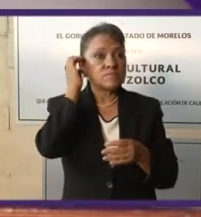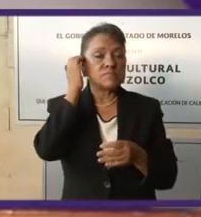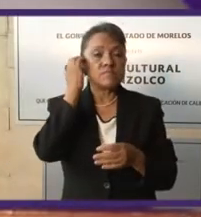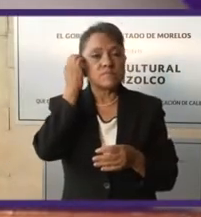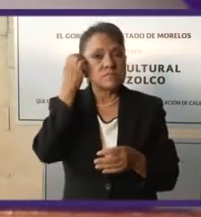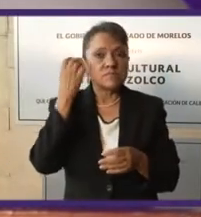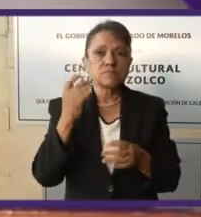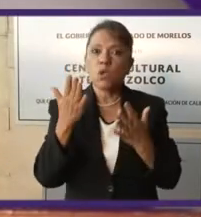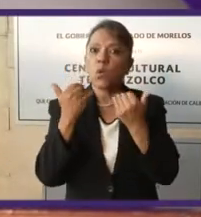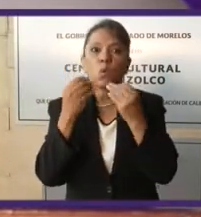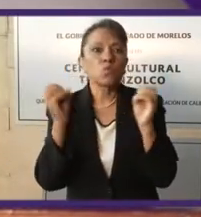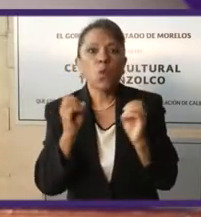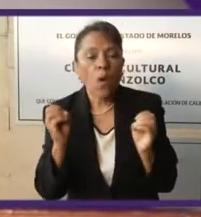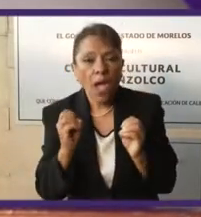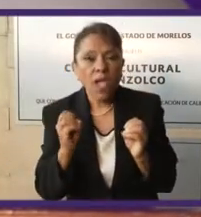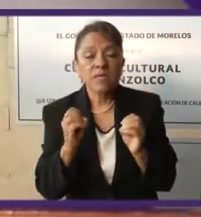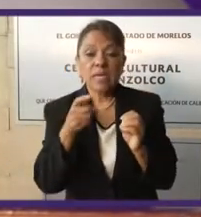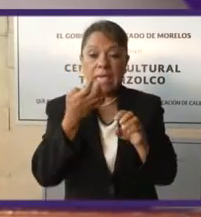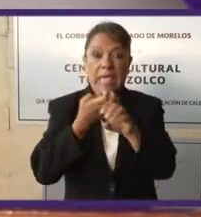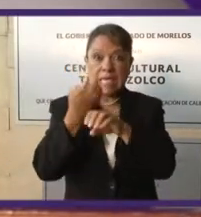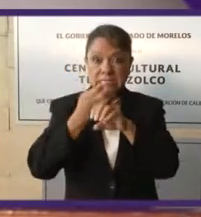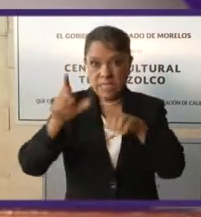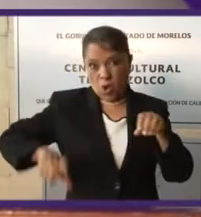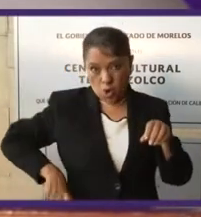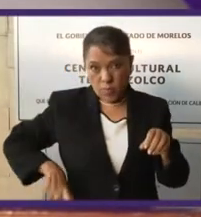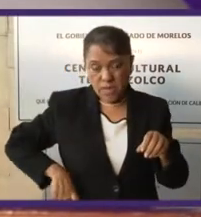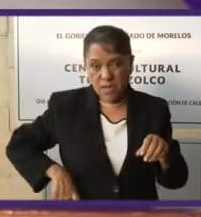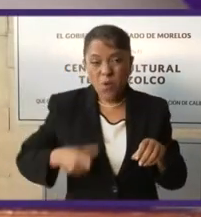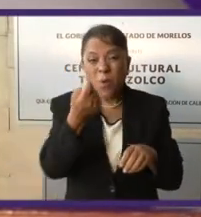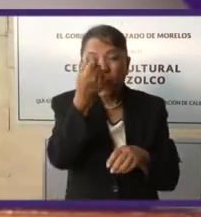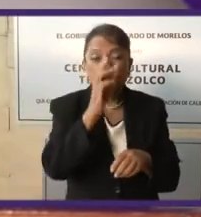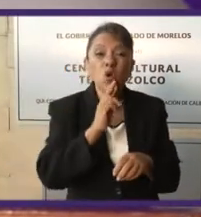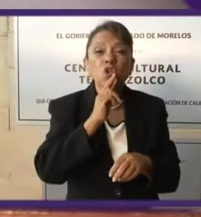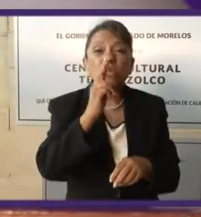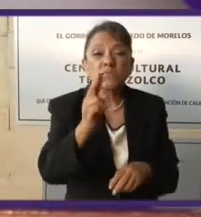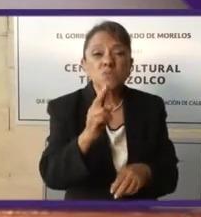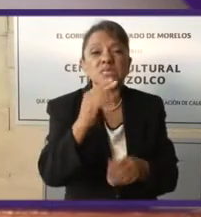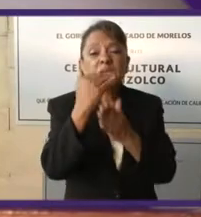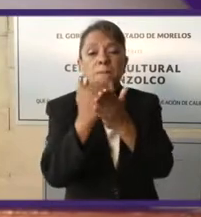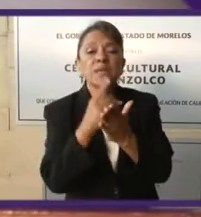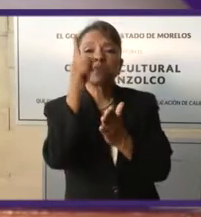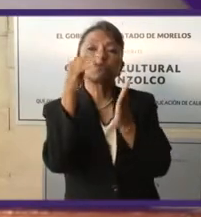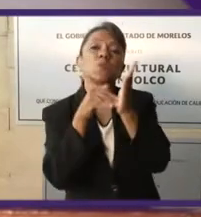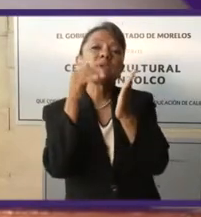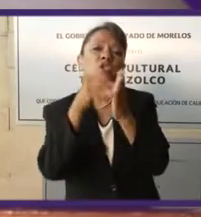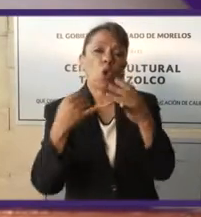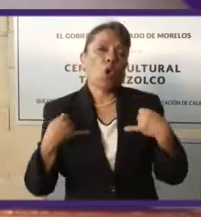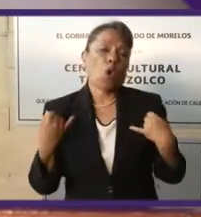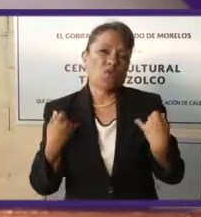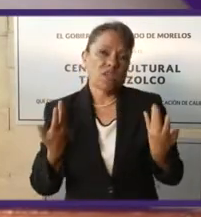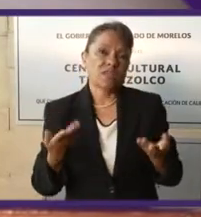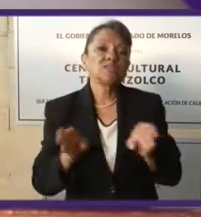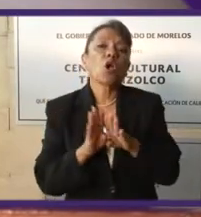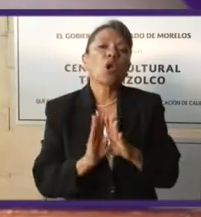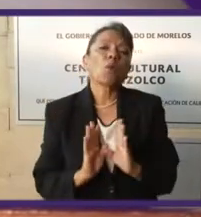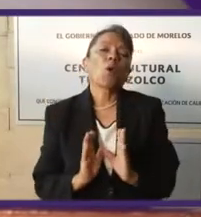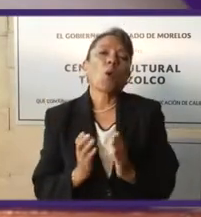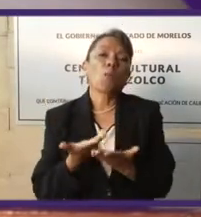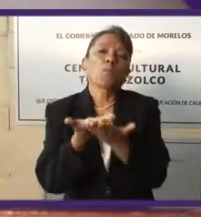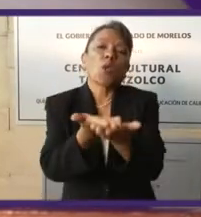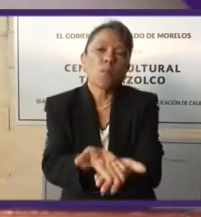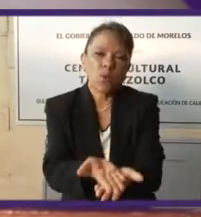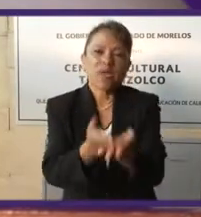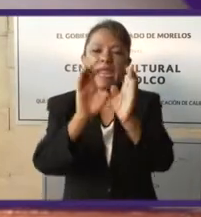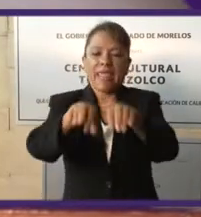le da respuesta a menos de 1,000,000 de jóvenes. Cómo proponemos generar empleo, pero de manera